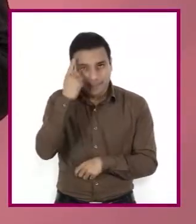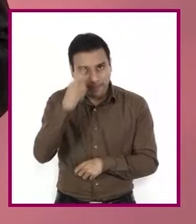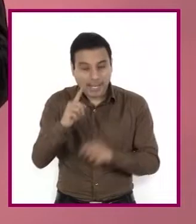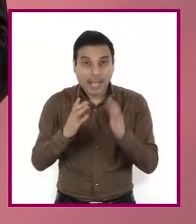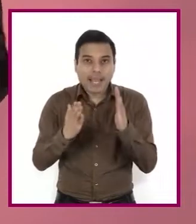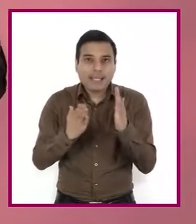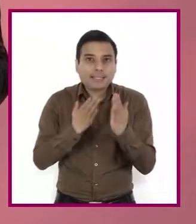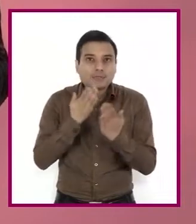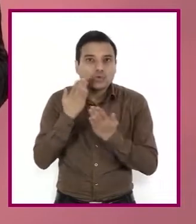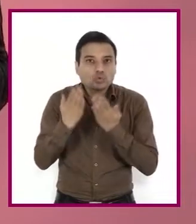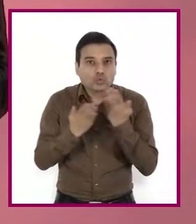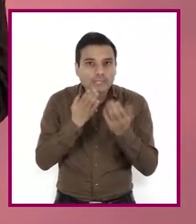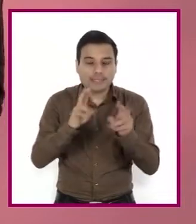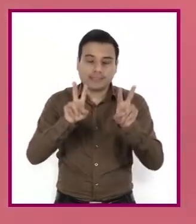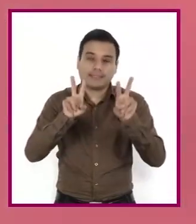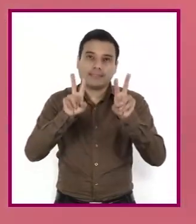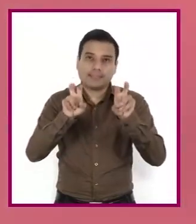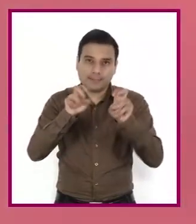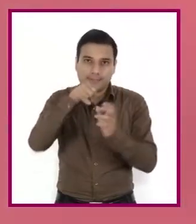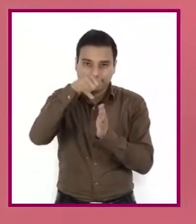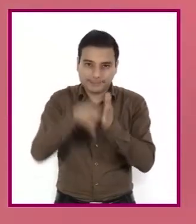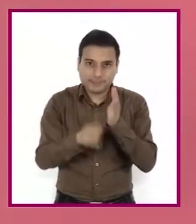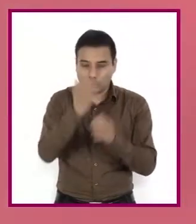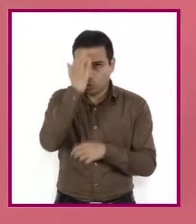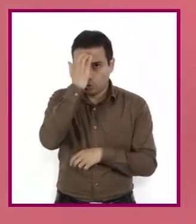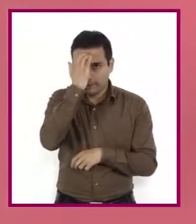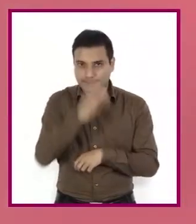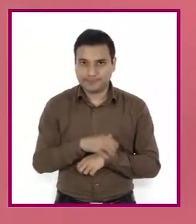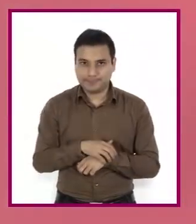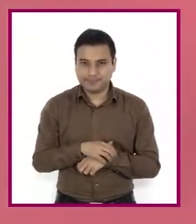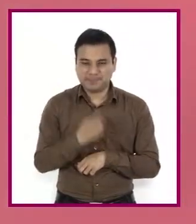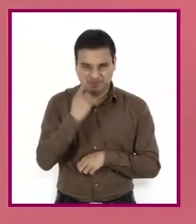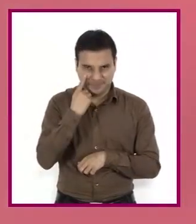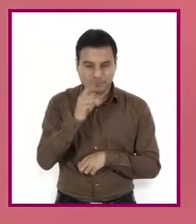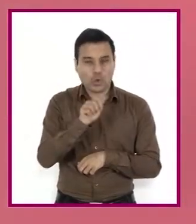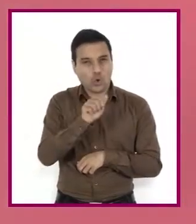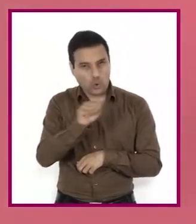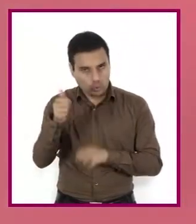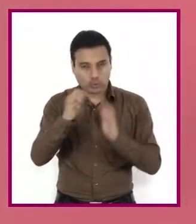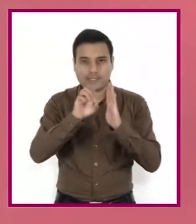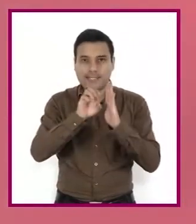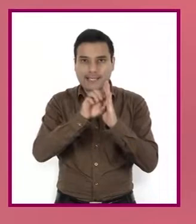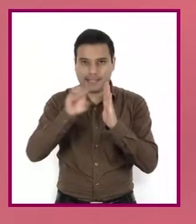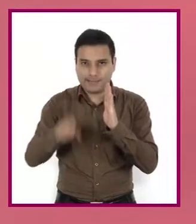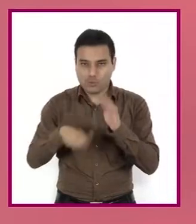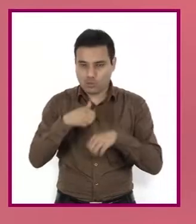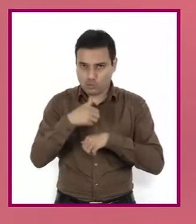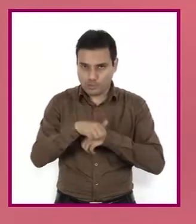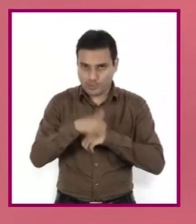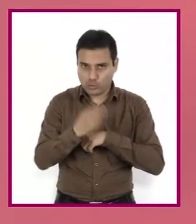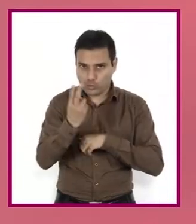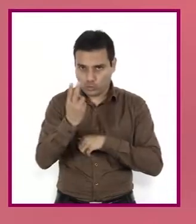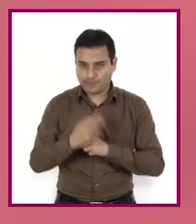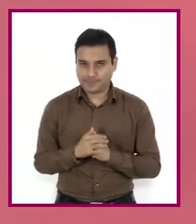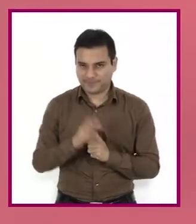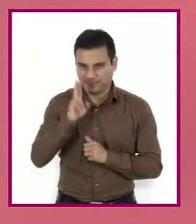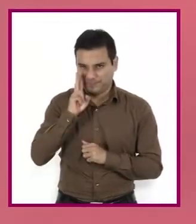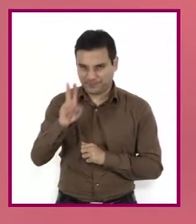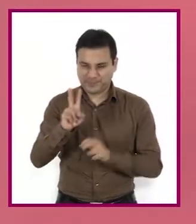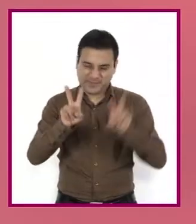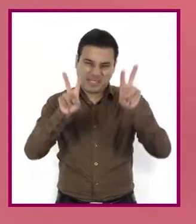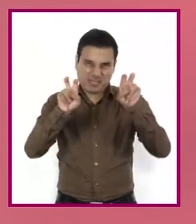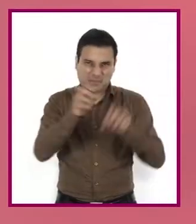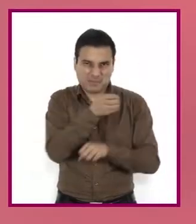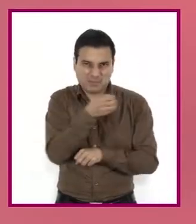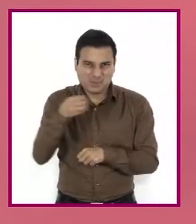o saber más de un tema. Revisemos otra versión del resumen. Analicemos la organización temática y